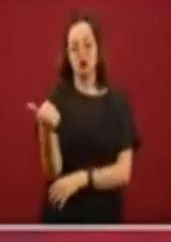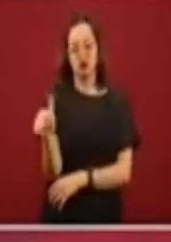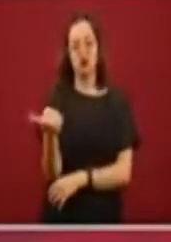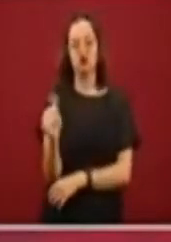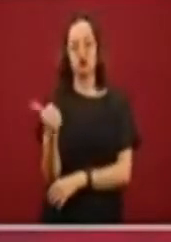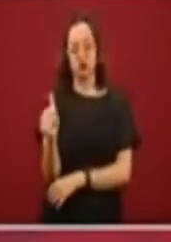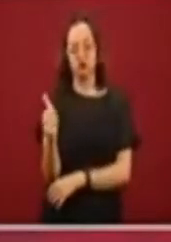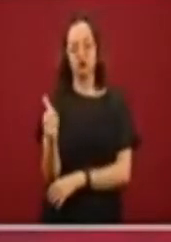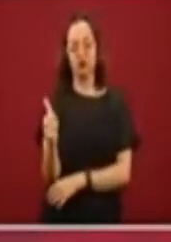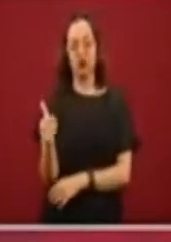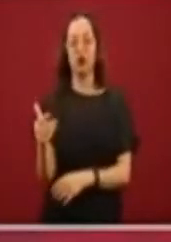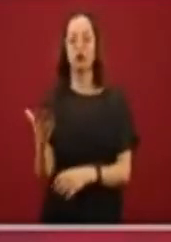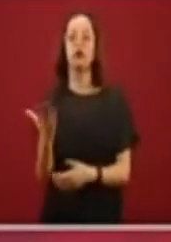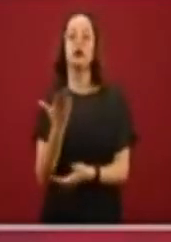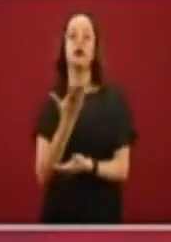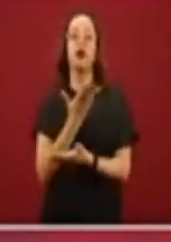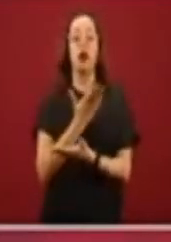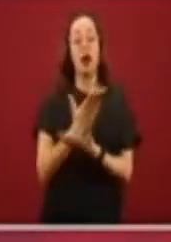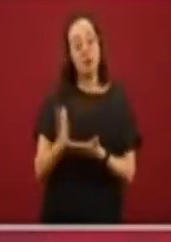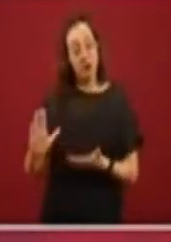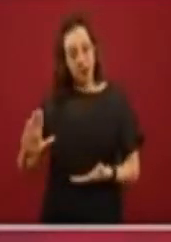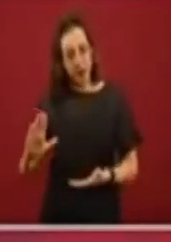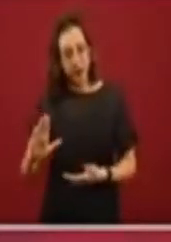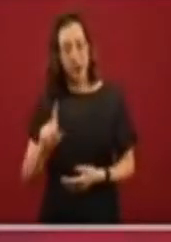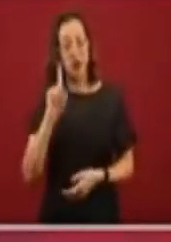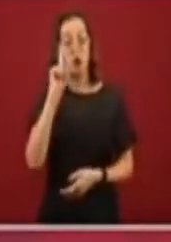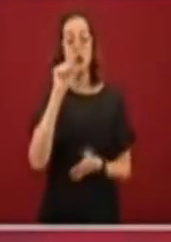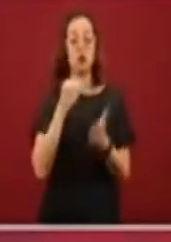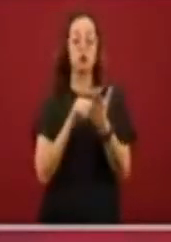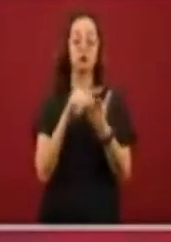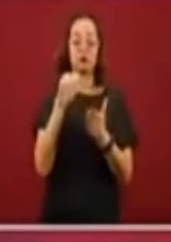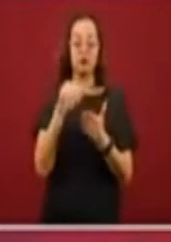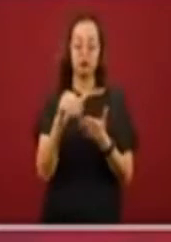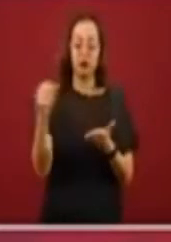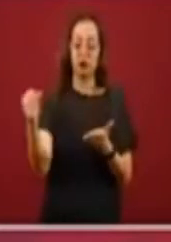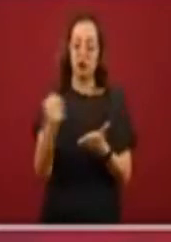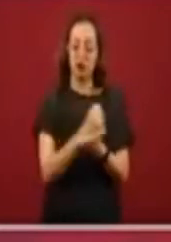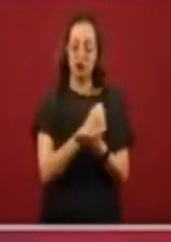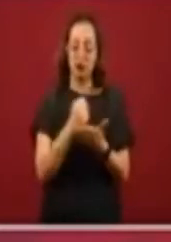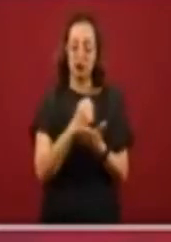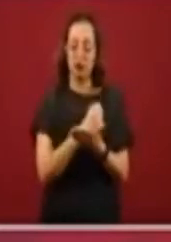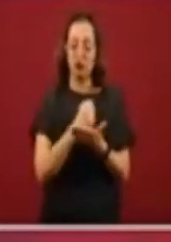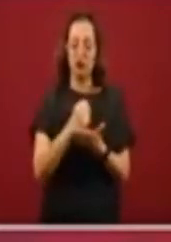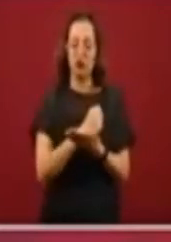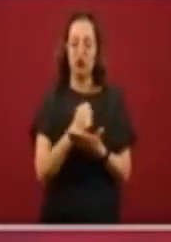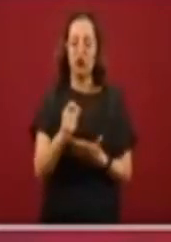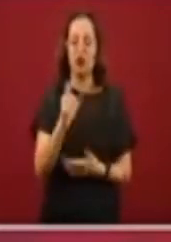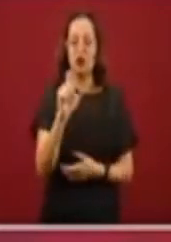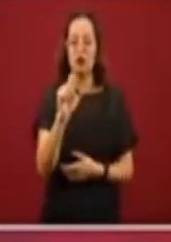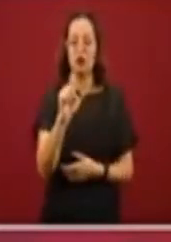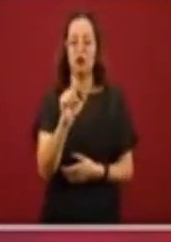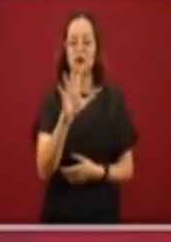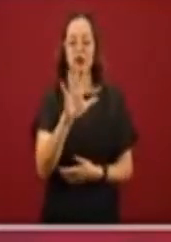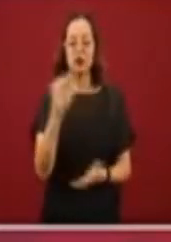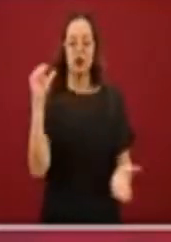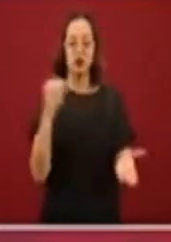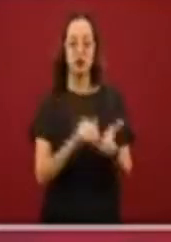Y adicionalmente, un millón de créditos de 25 mil